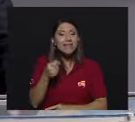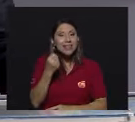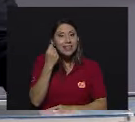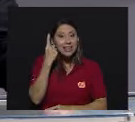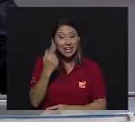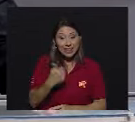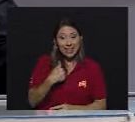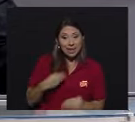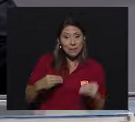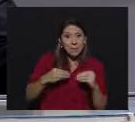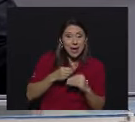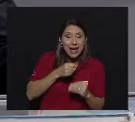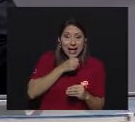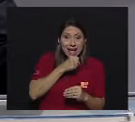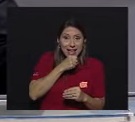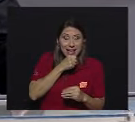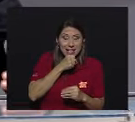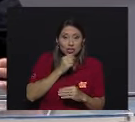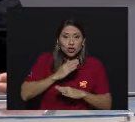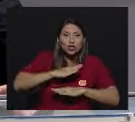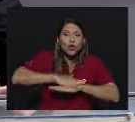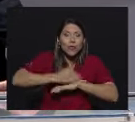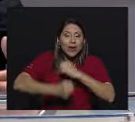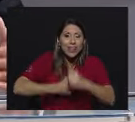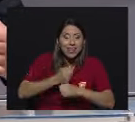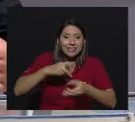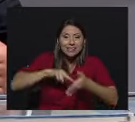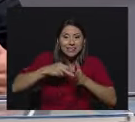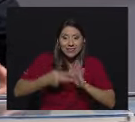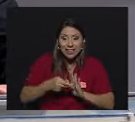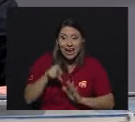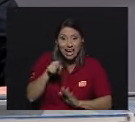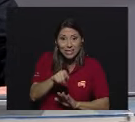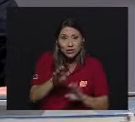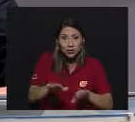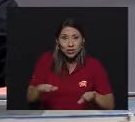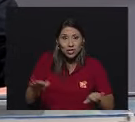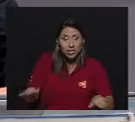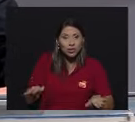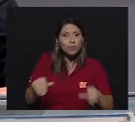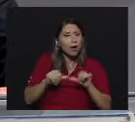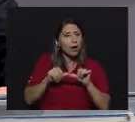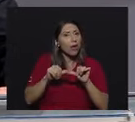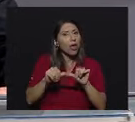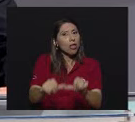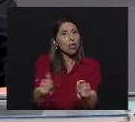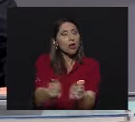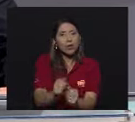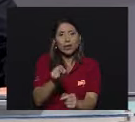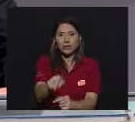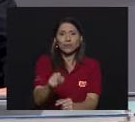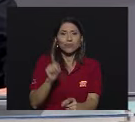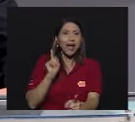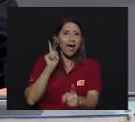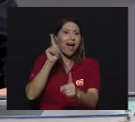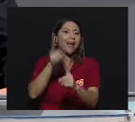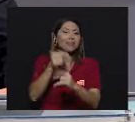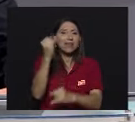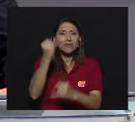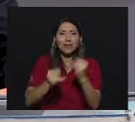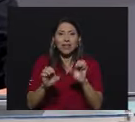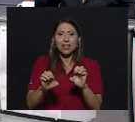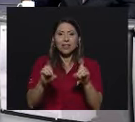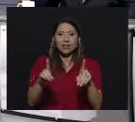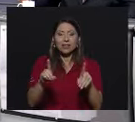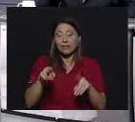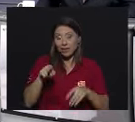que entender que el tema de la sobriedad es un fenómeno que, digamos, van a tener estos chicos durante el resto de su trayectoria educativa, ¿verdad?